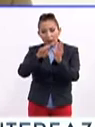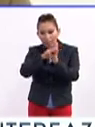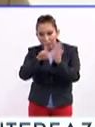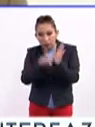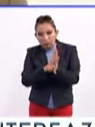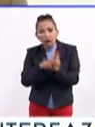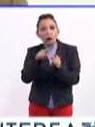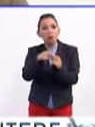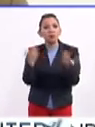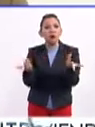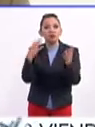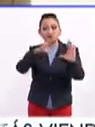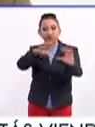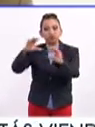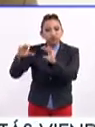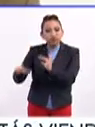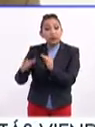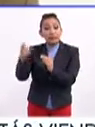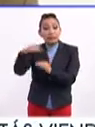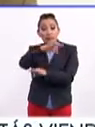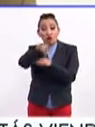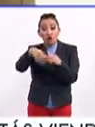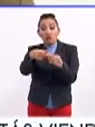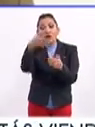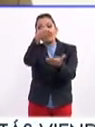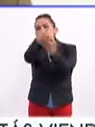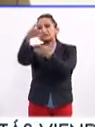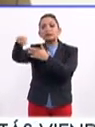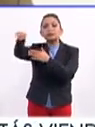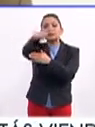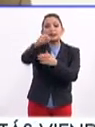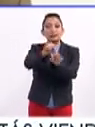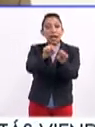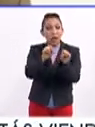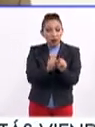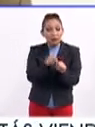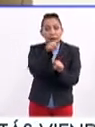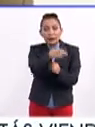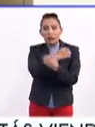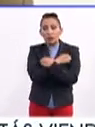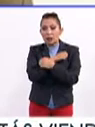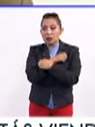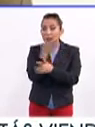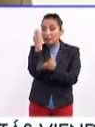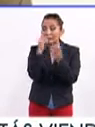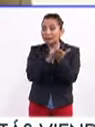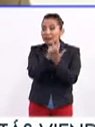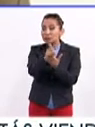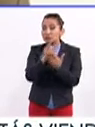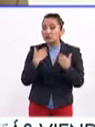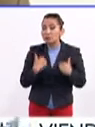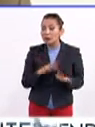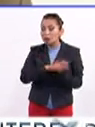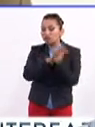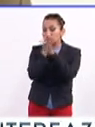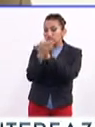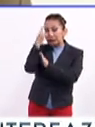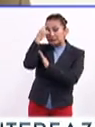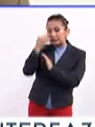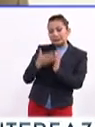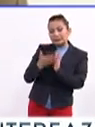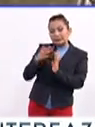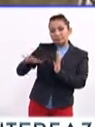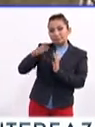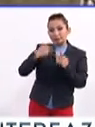metodologías, con herramientas pedagógicas y que logre llegar precisamente al aula y sea una educación en derechos humanos transformadora y constructora